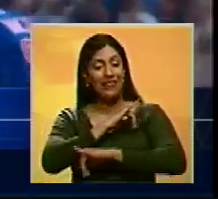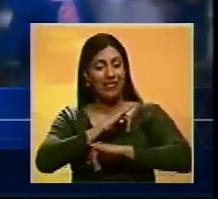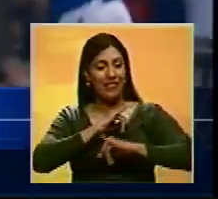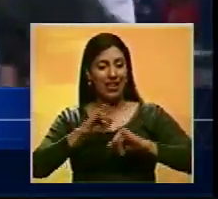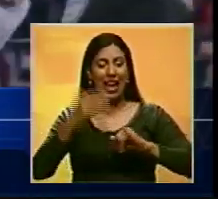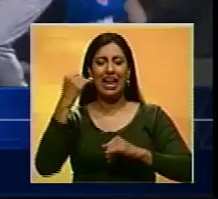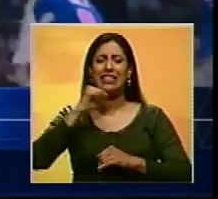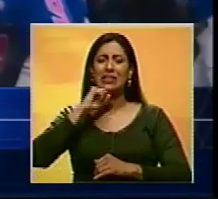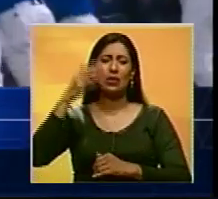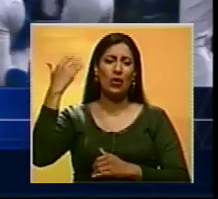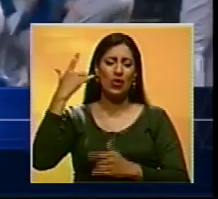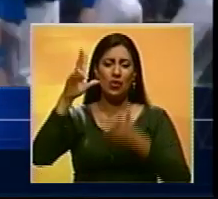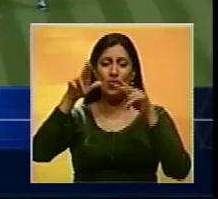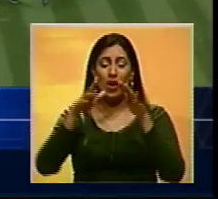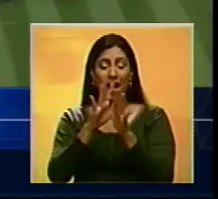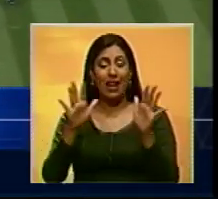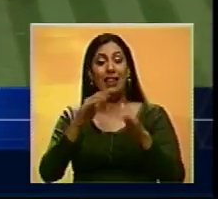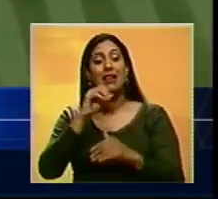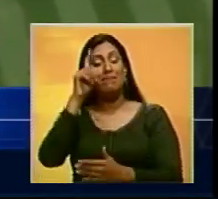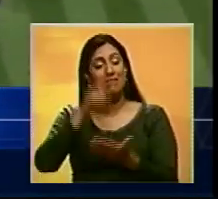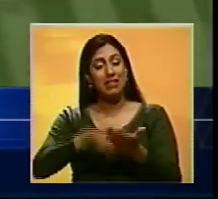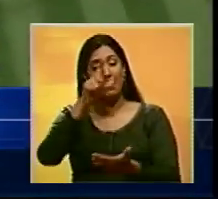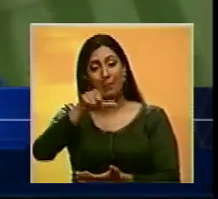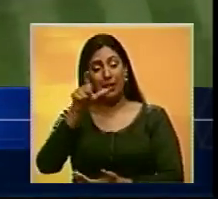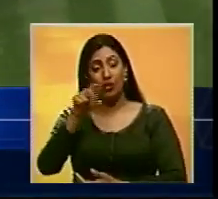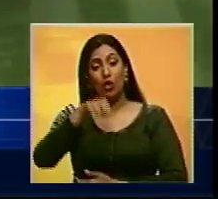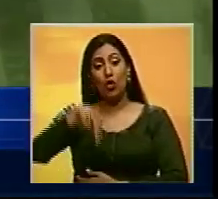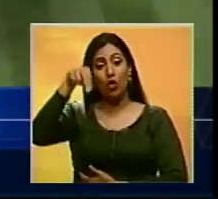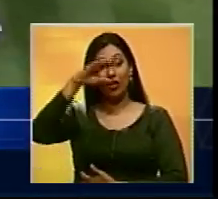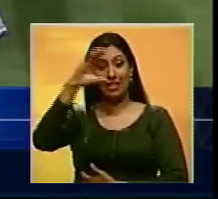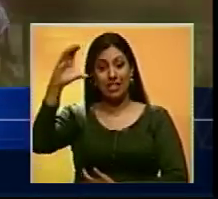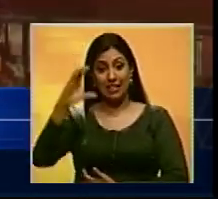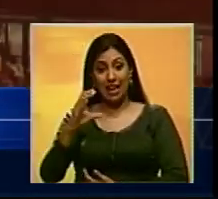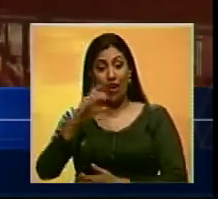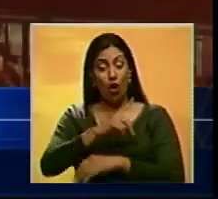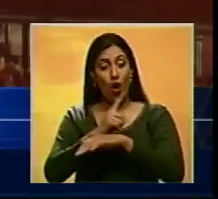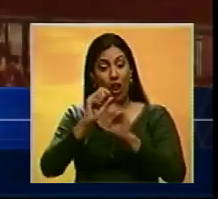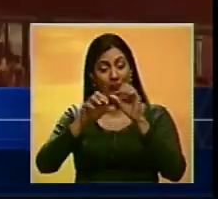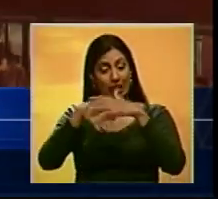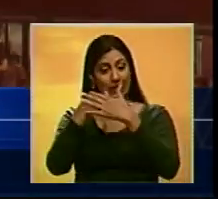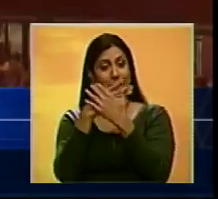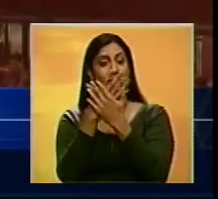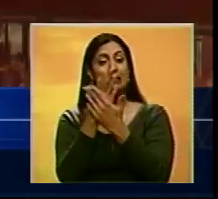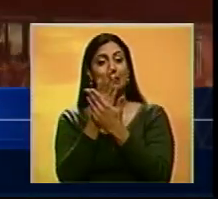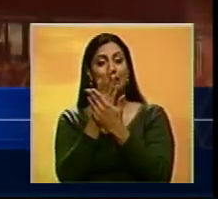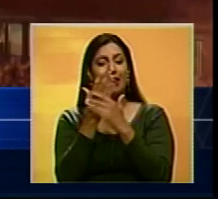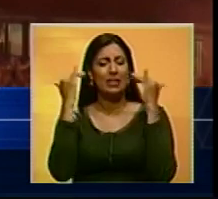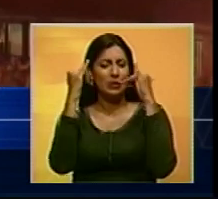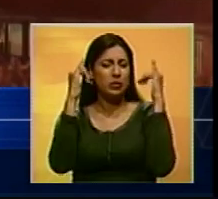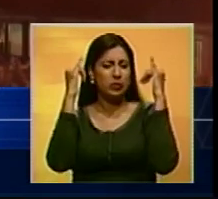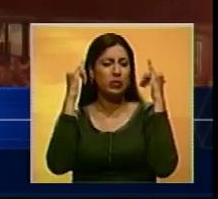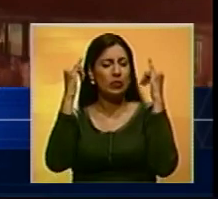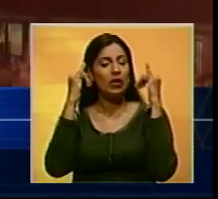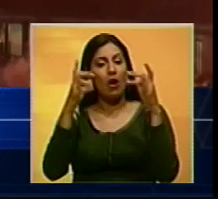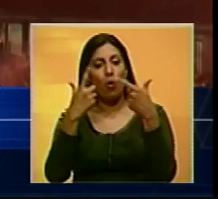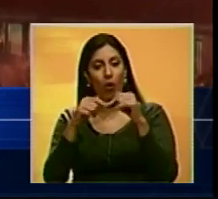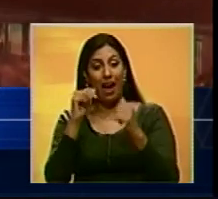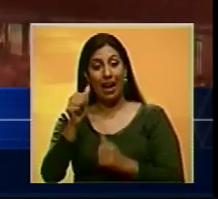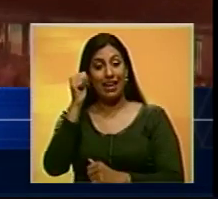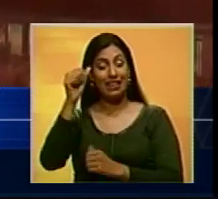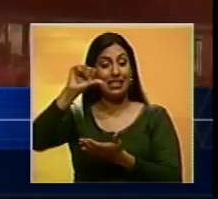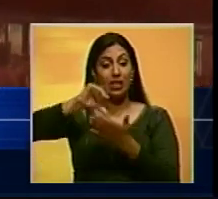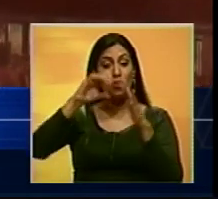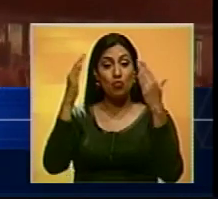la maldición de la cabra y miles de aficionados del norte de Chicago desde horas de la madrugada celebran el grande, el primer